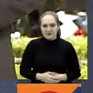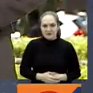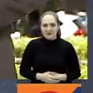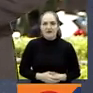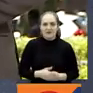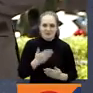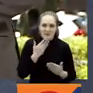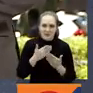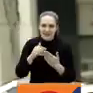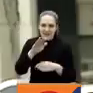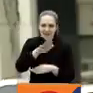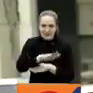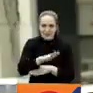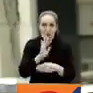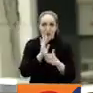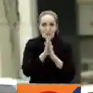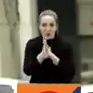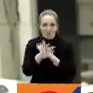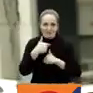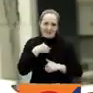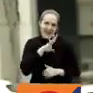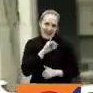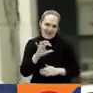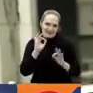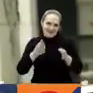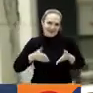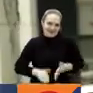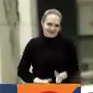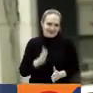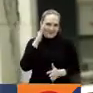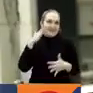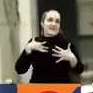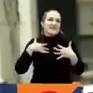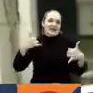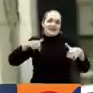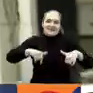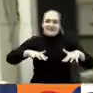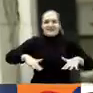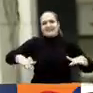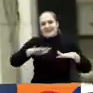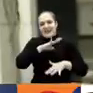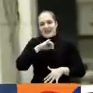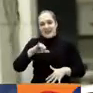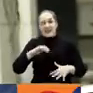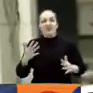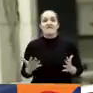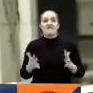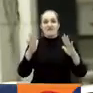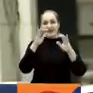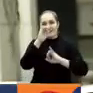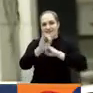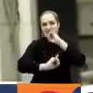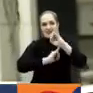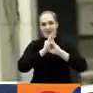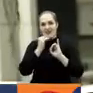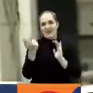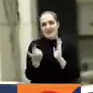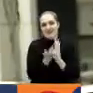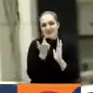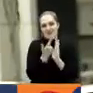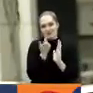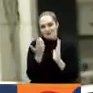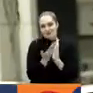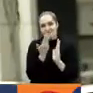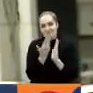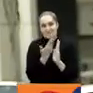Carolina, muy buenas tardes. Pues nosotros como caleños, por supuesto, felices de estar en nuestra ciudad y más en la Feria Internacional del Libro, un evento que ha tenido